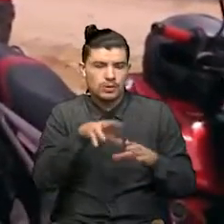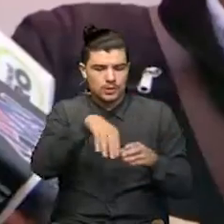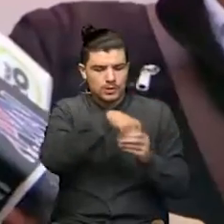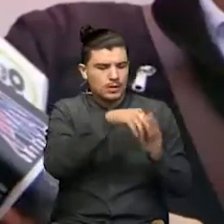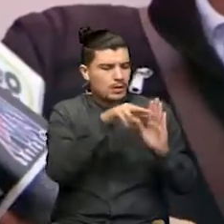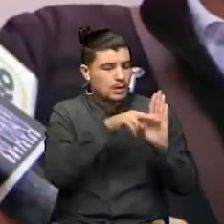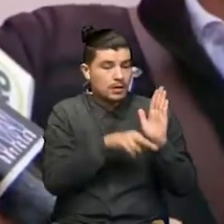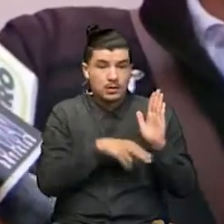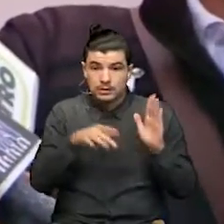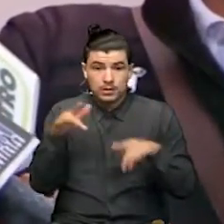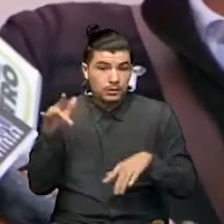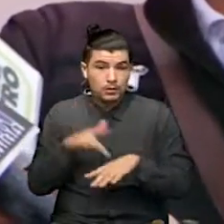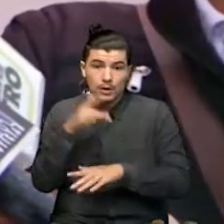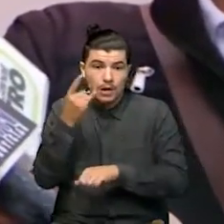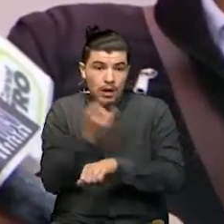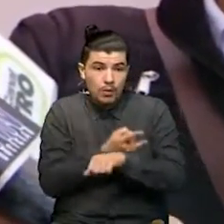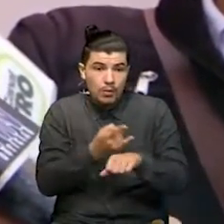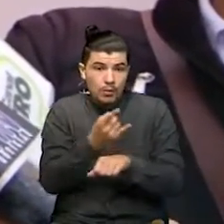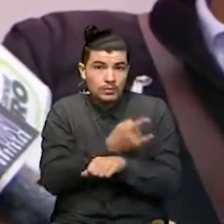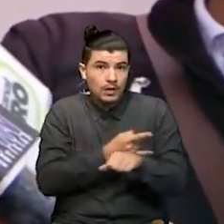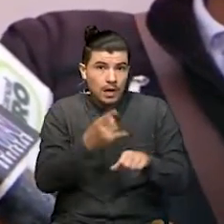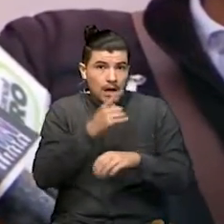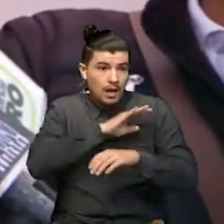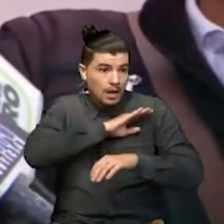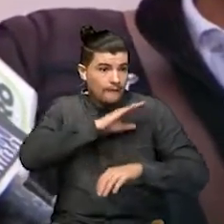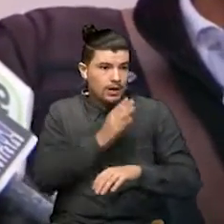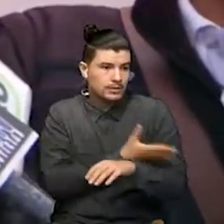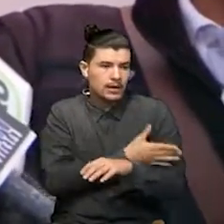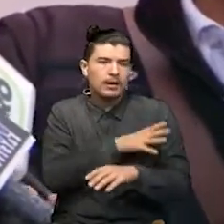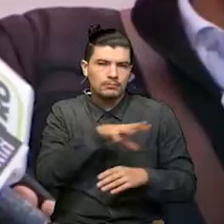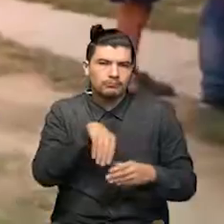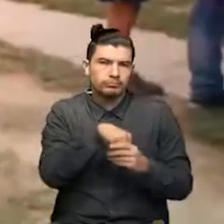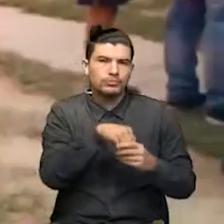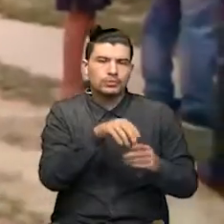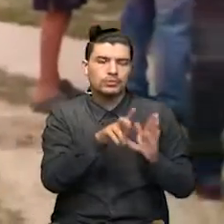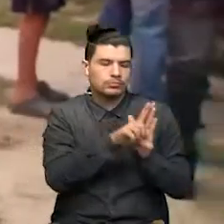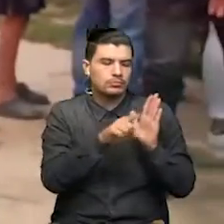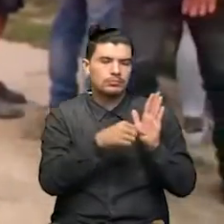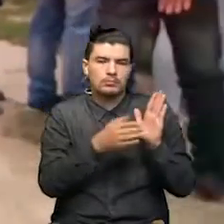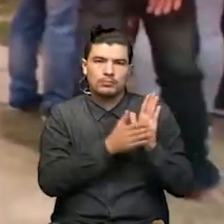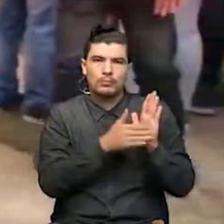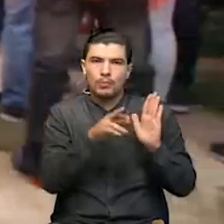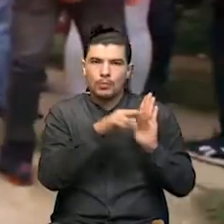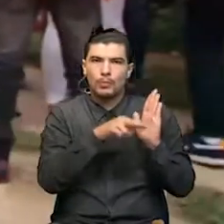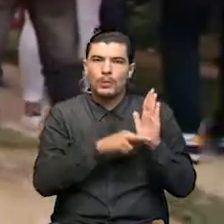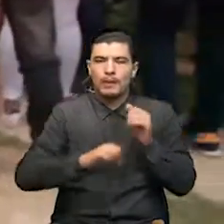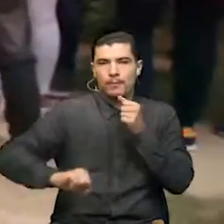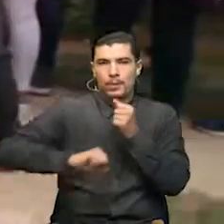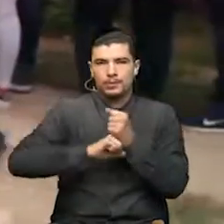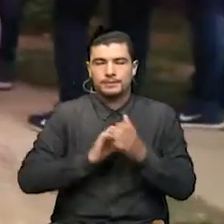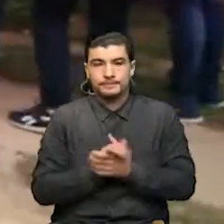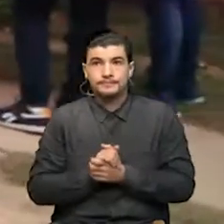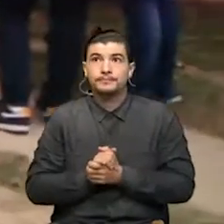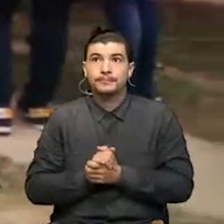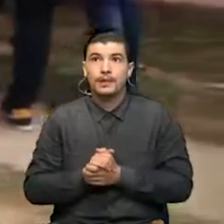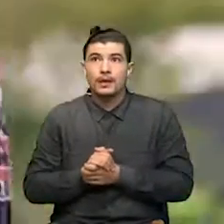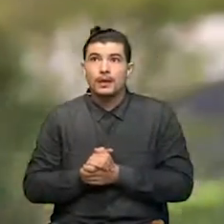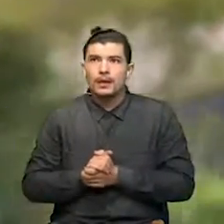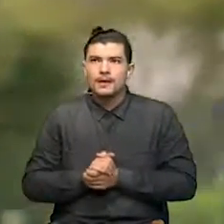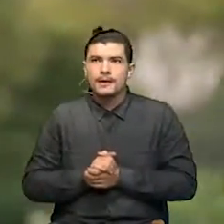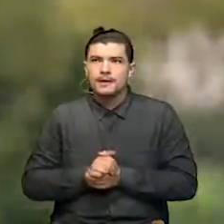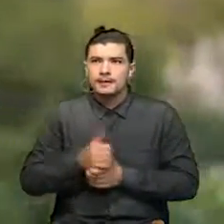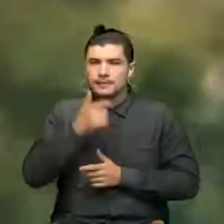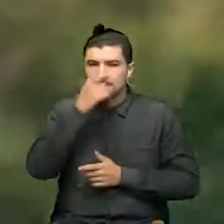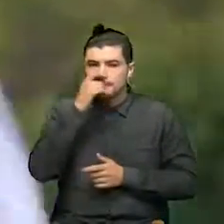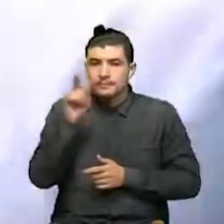de que si hay que emplear la fuerza, lo desarrolla dentro de lo que nos somete el marco legal. Representantes de la población desplazada que han entutelado a la alcaldía